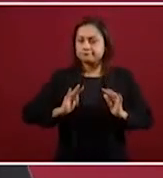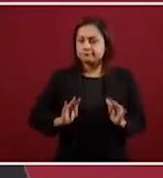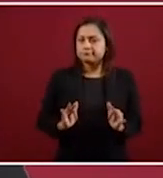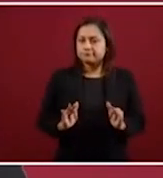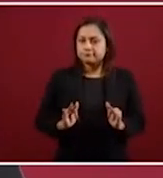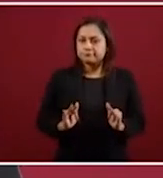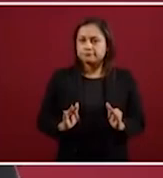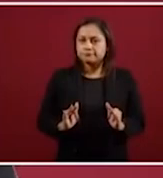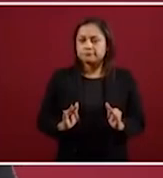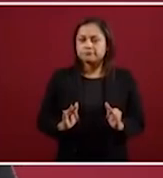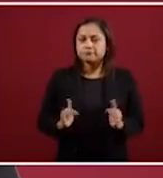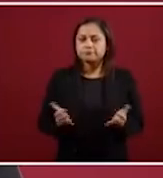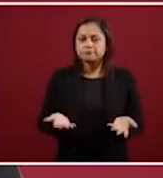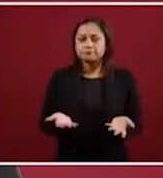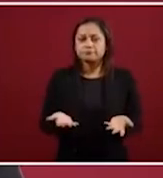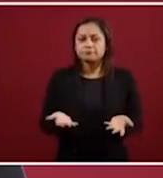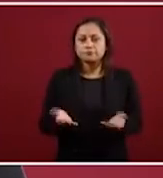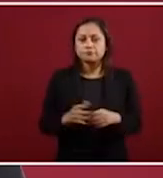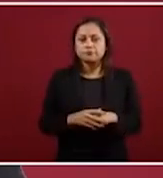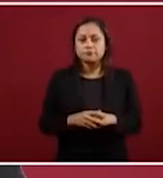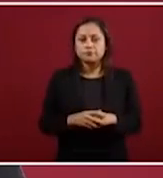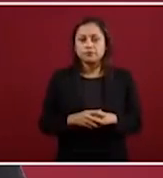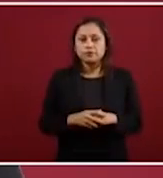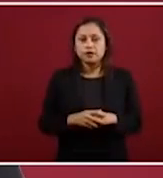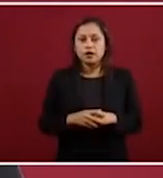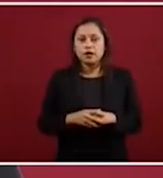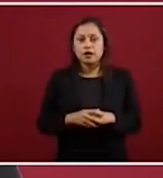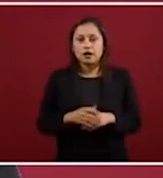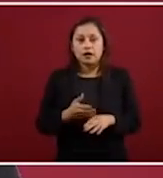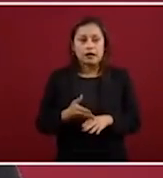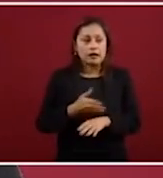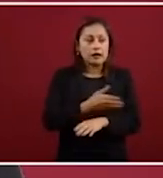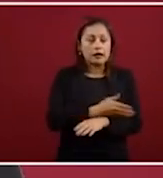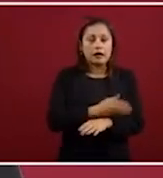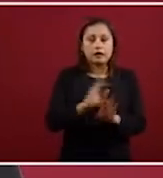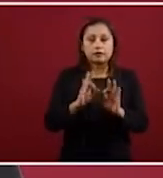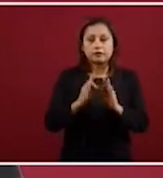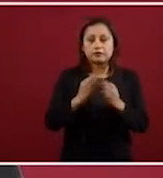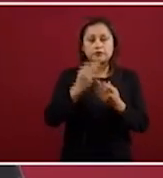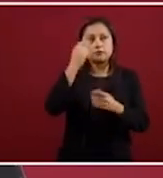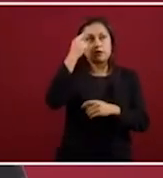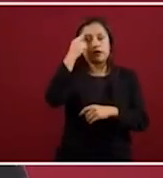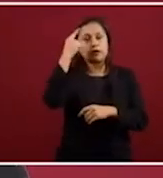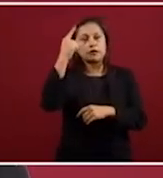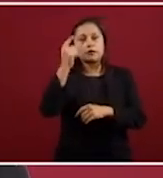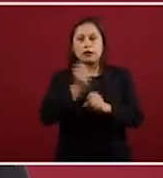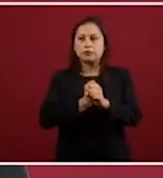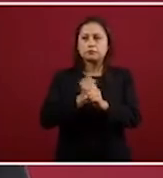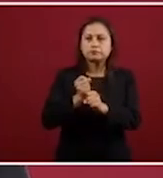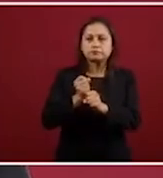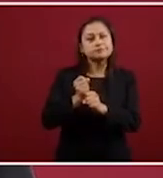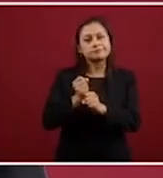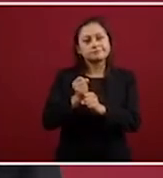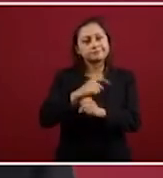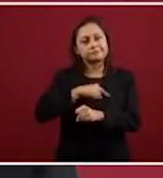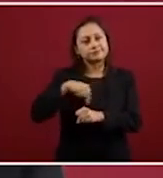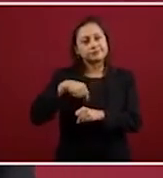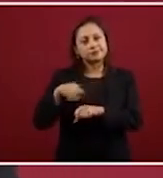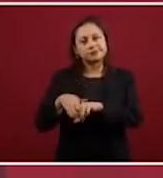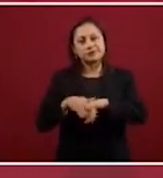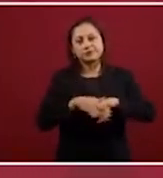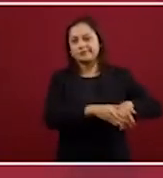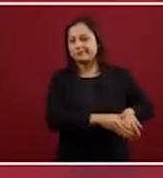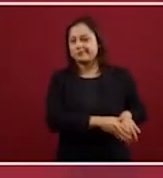teniendo como estrategia fundamental el uso de la fuerza sino